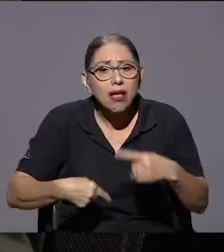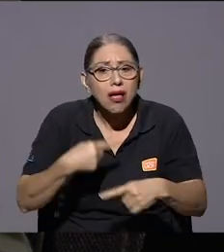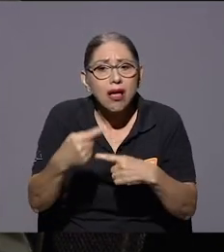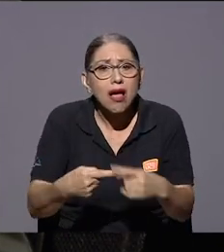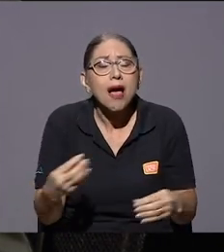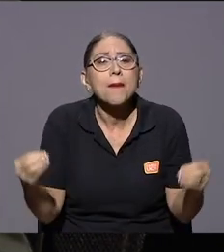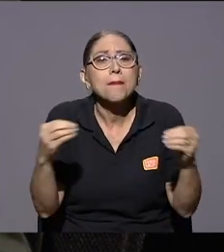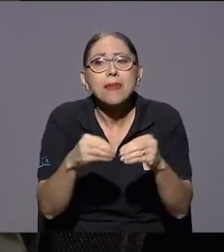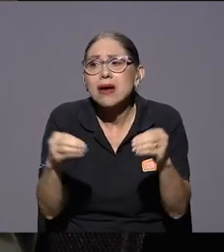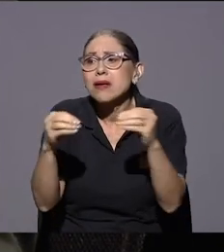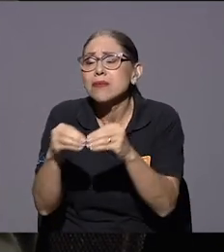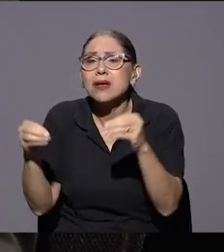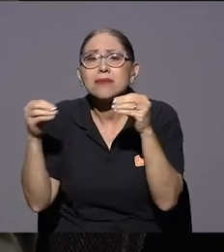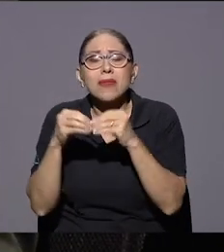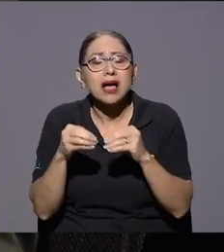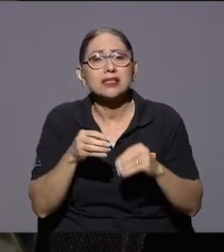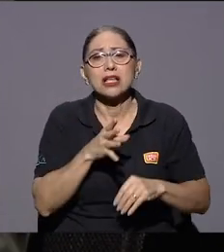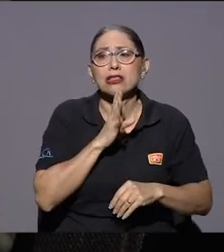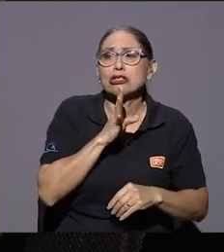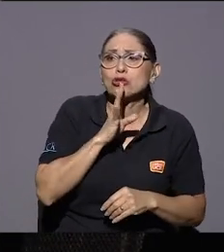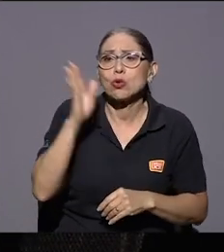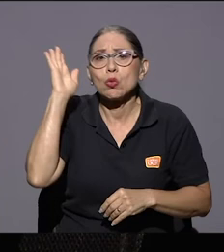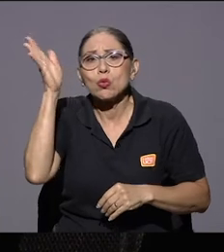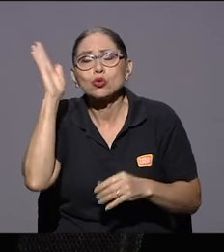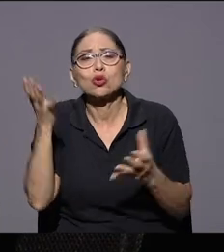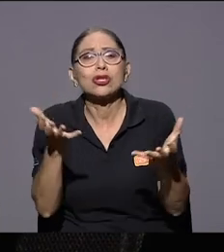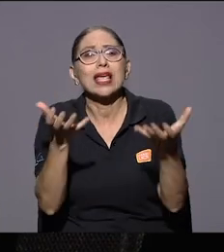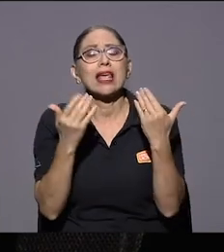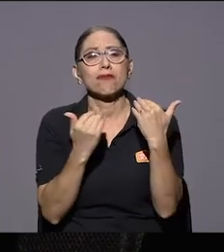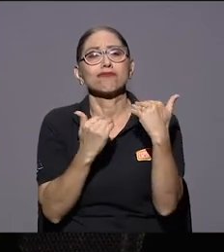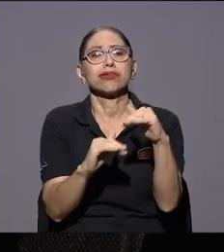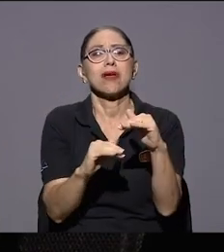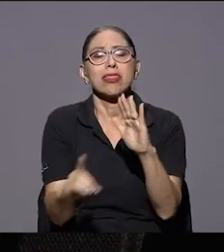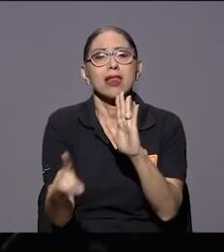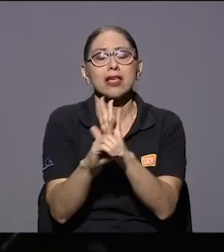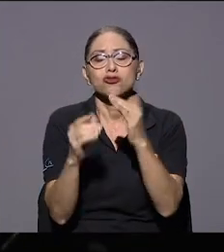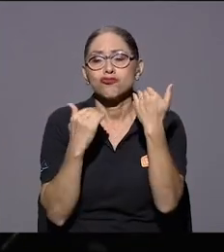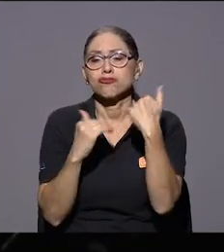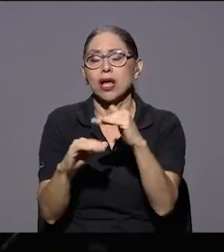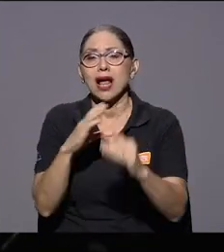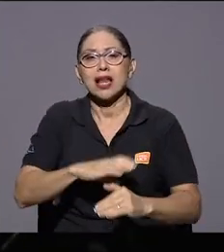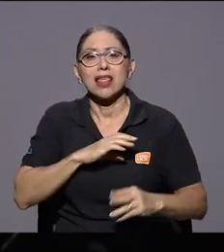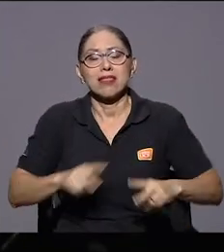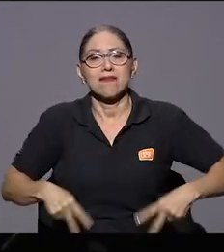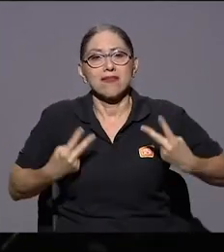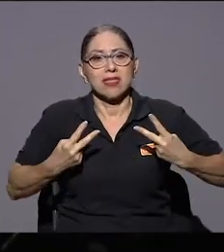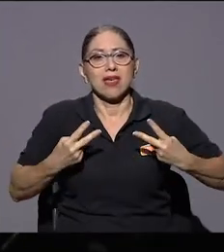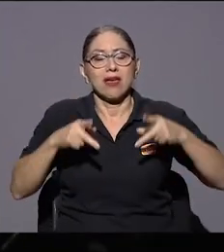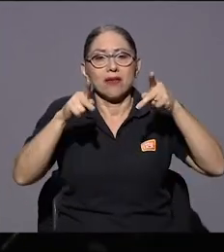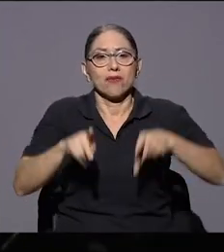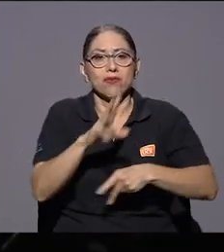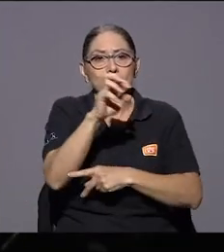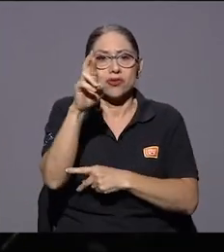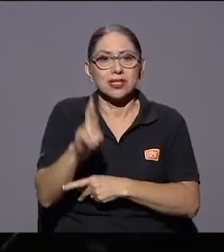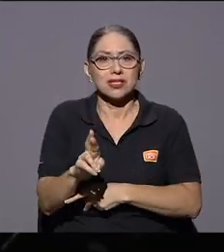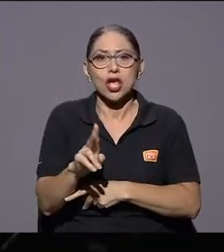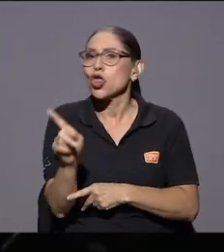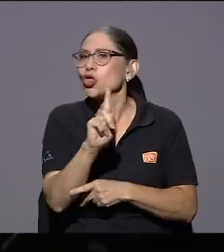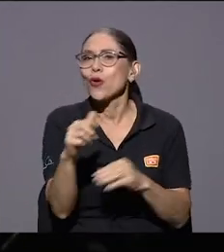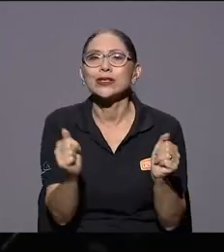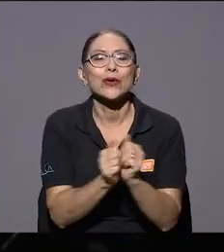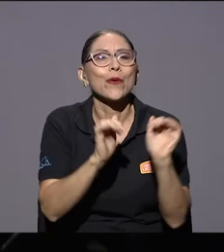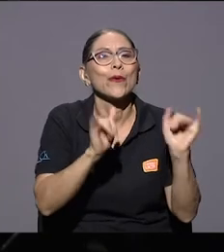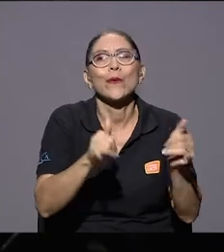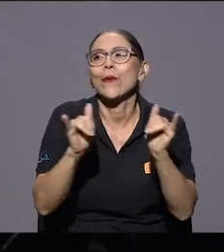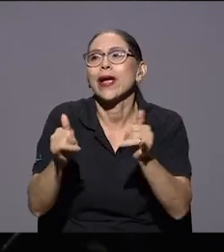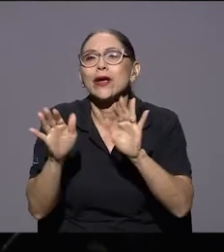más los discursos que quieren reducir derechos y calidad de vida de los y las costarricenses. Y no es con juegos de mercado como vamos a resolver